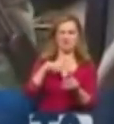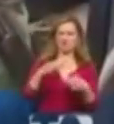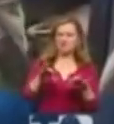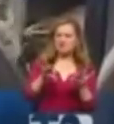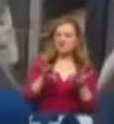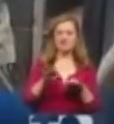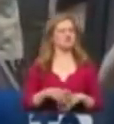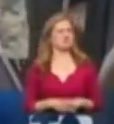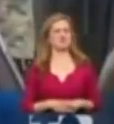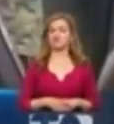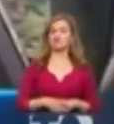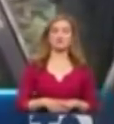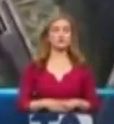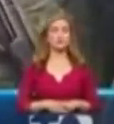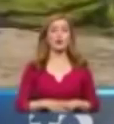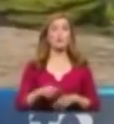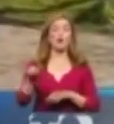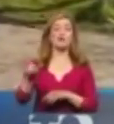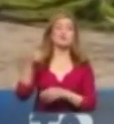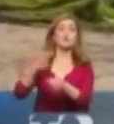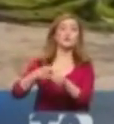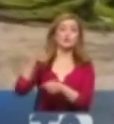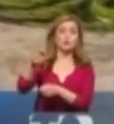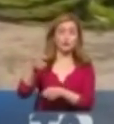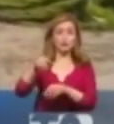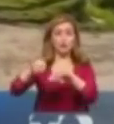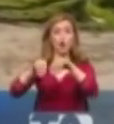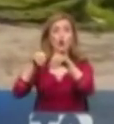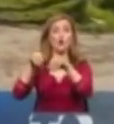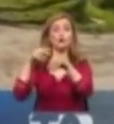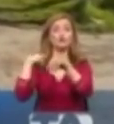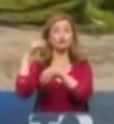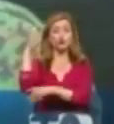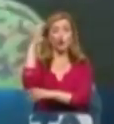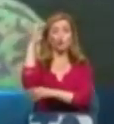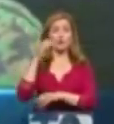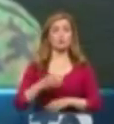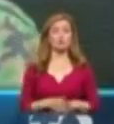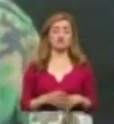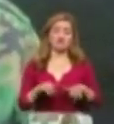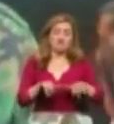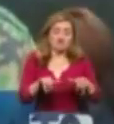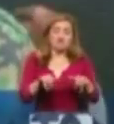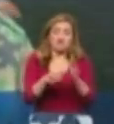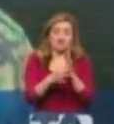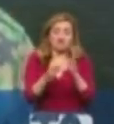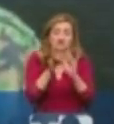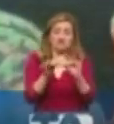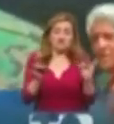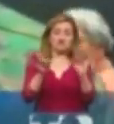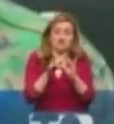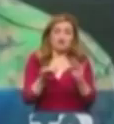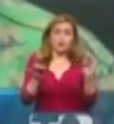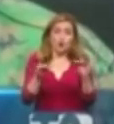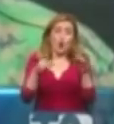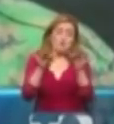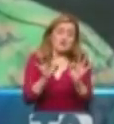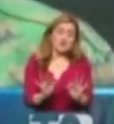registradas exclusivamente en territorio colombiano, pero no baja la guardia. Son panfletos, no son